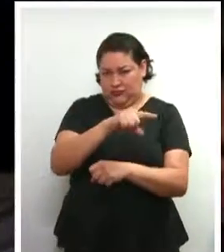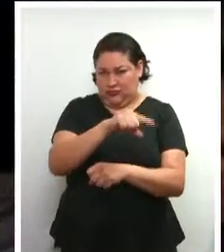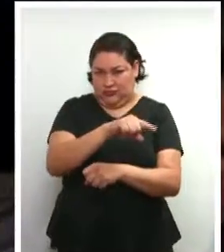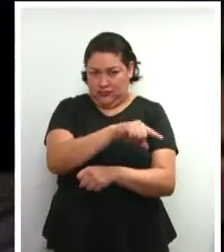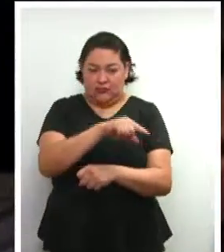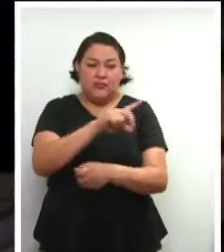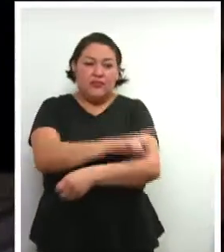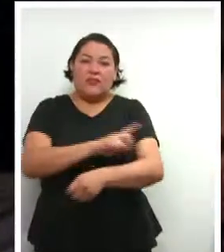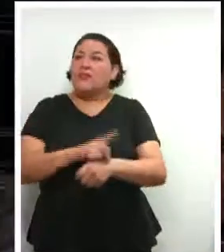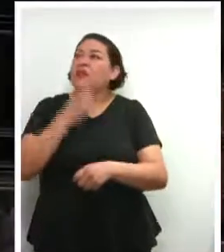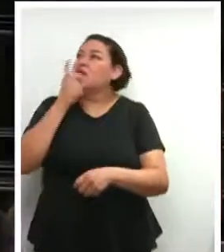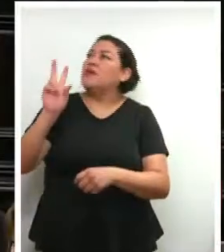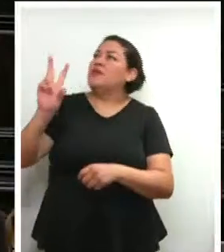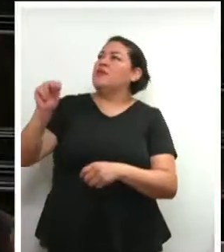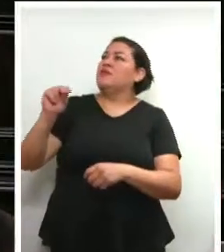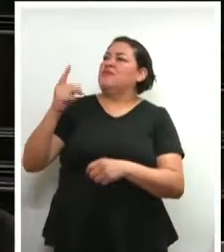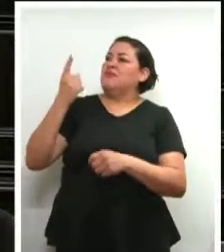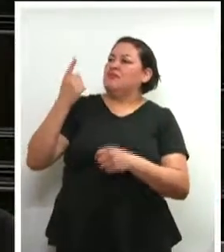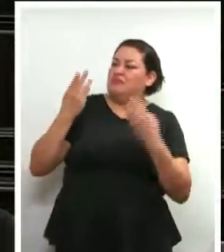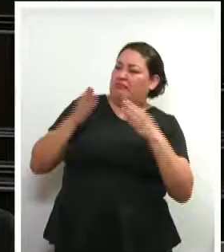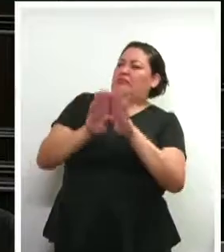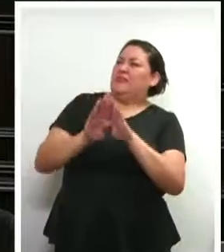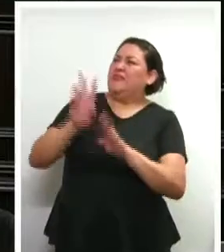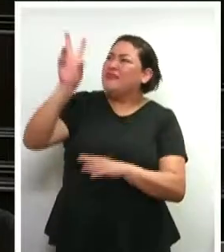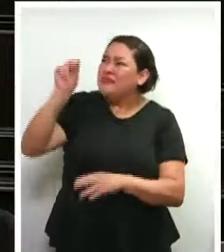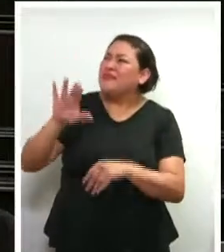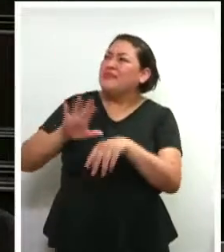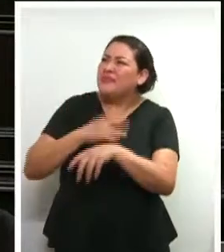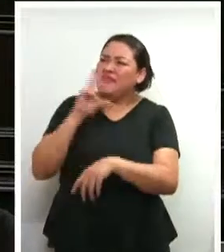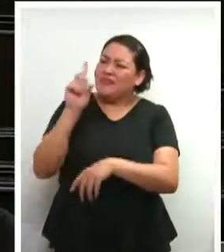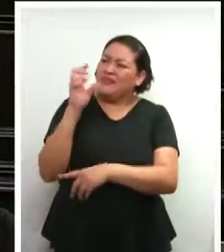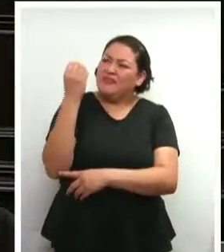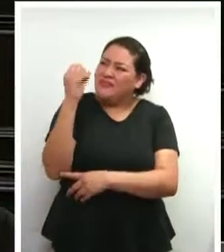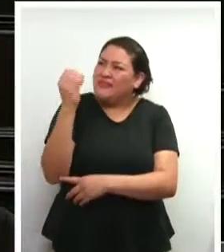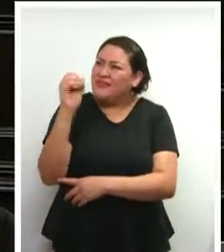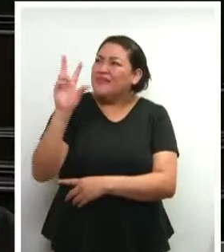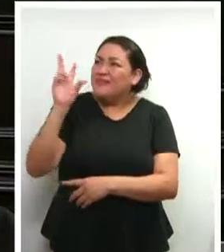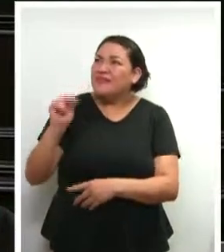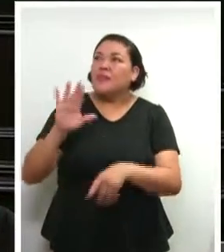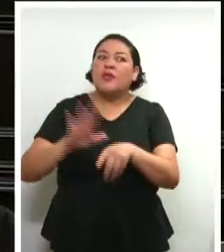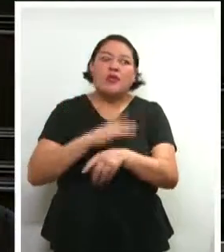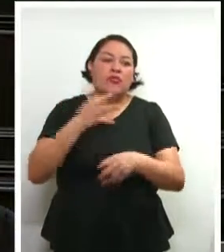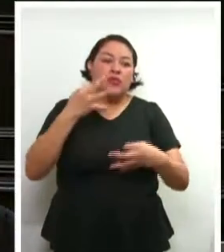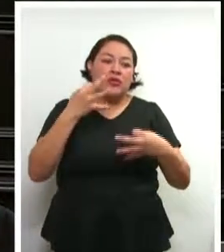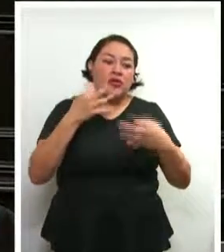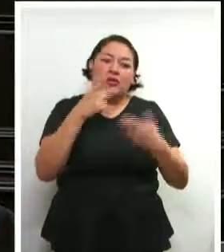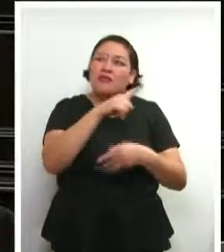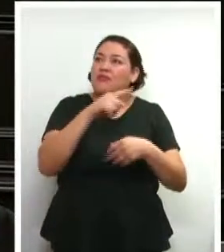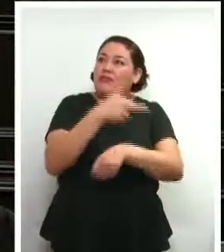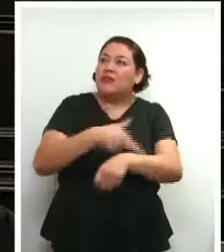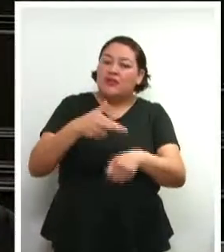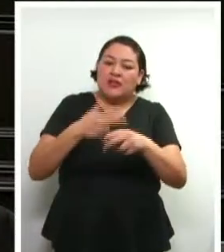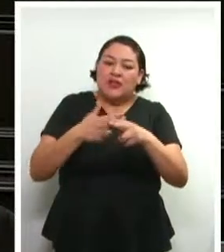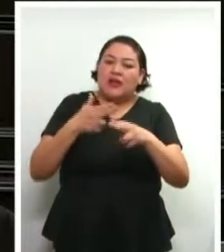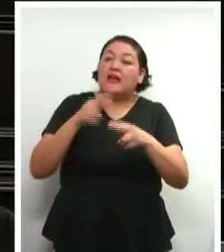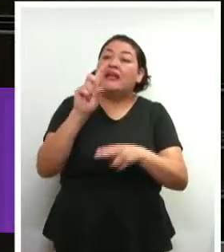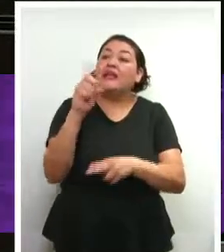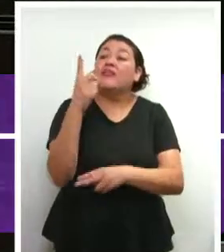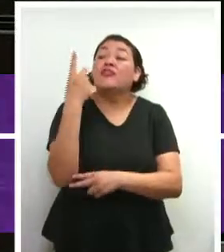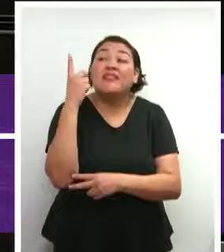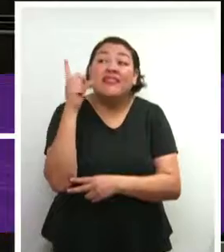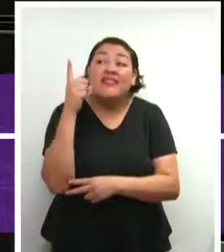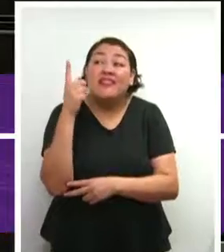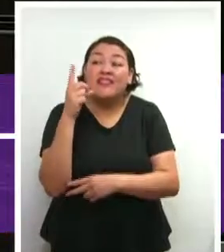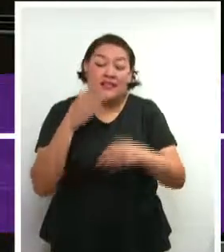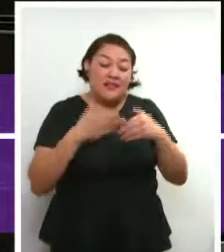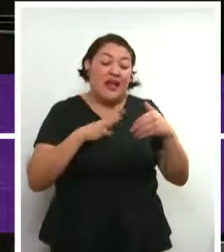razón la delegación decía: ¿por qué me cierras mi ejercicio fiscal el 30 de octubre cuando el ejercicio fiscal es hasta el 31 de diciembre y